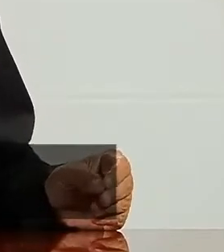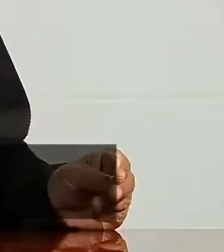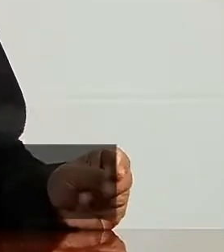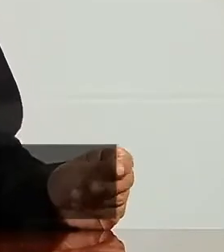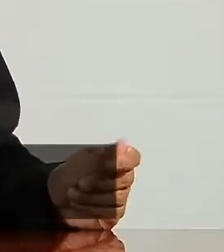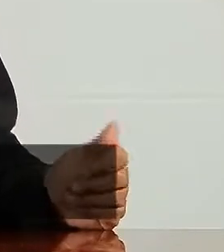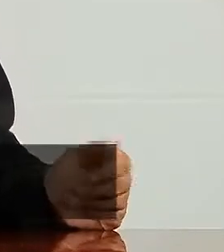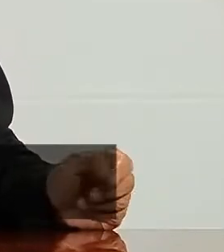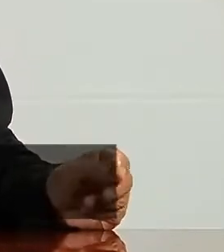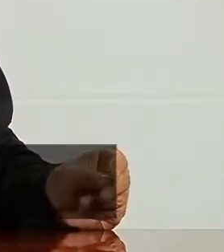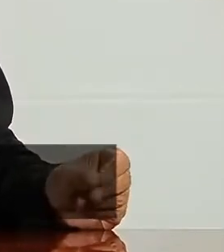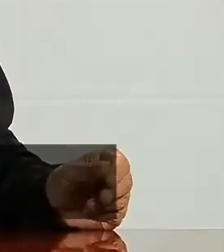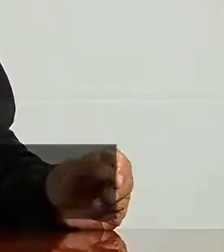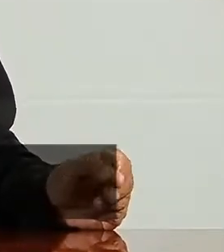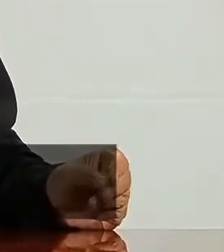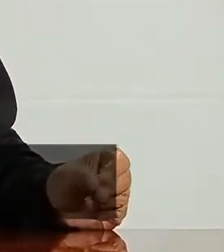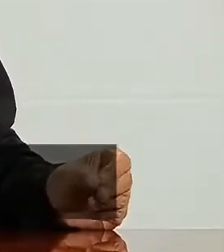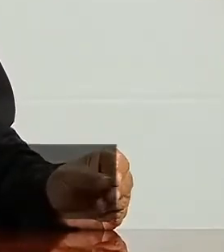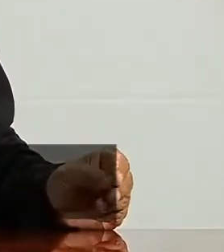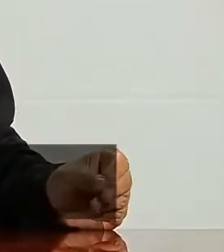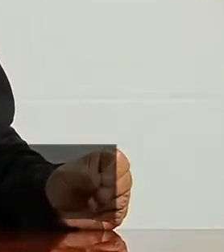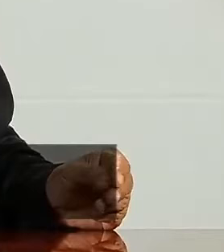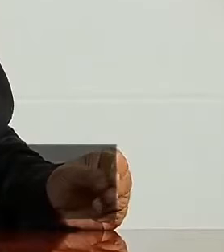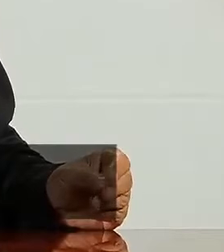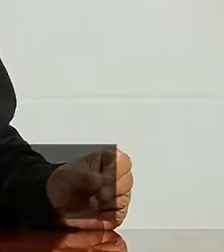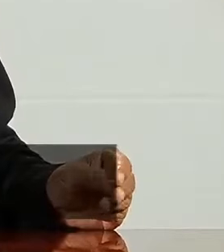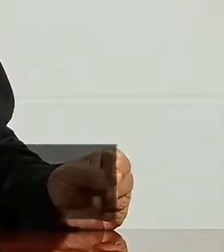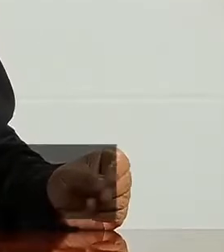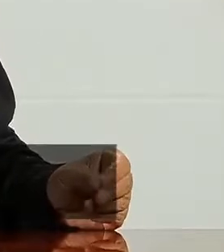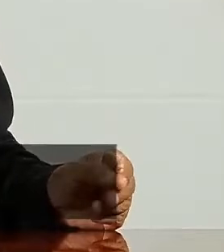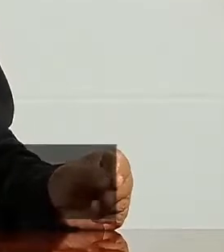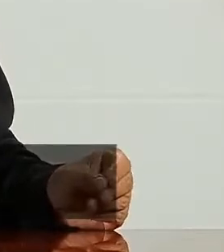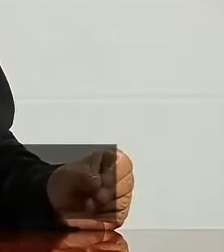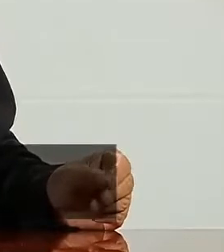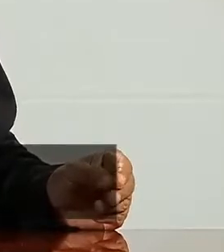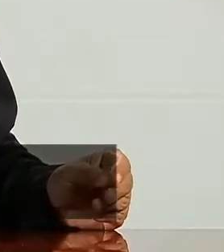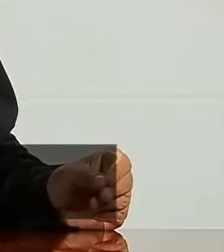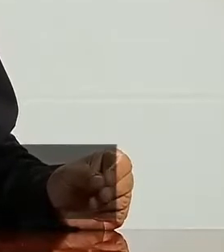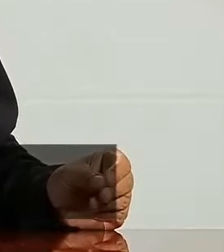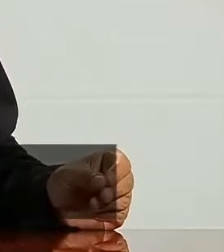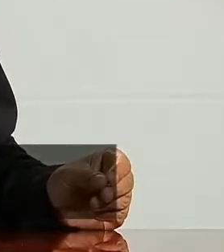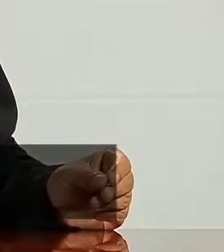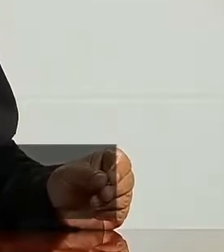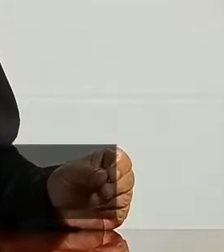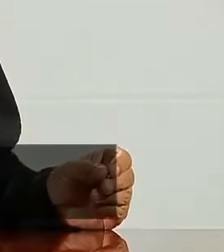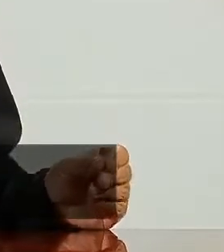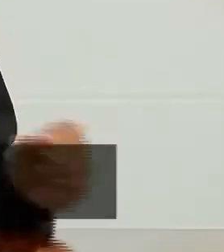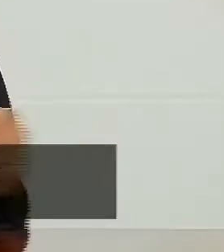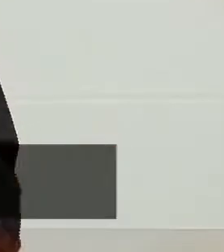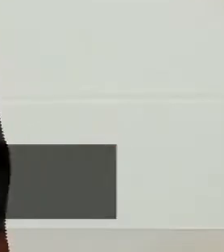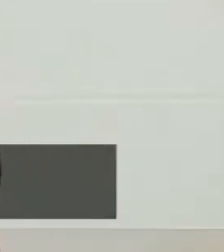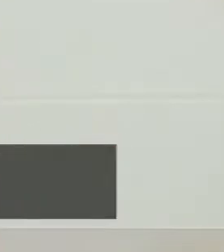tepalchichitia, ximocahuacan mochan, tlazocamati miac.